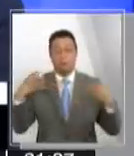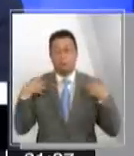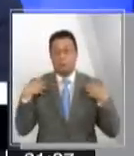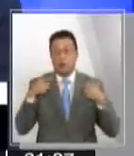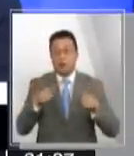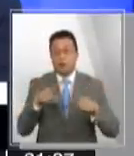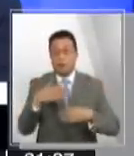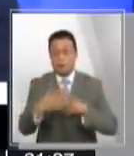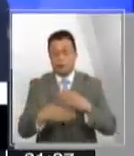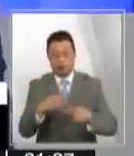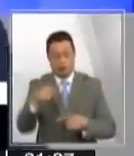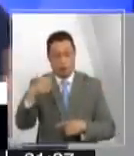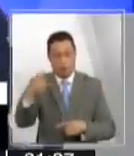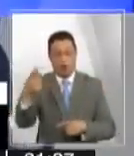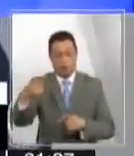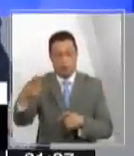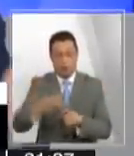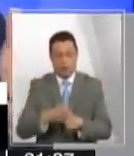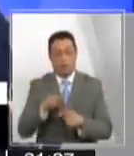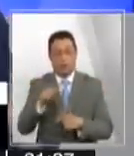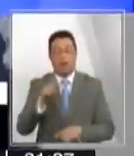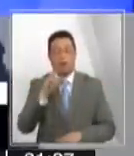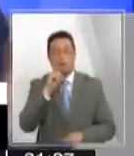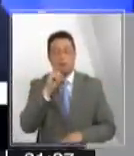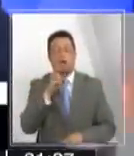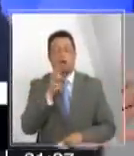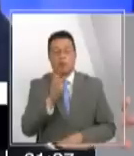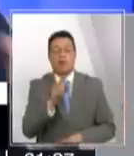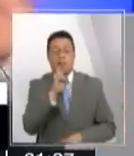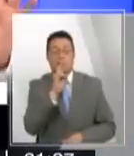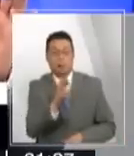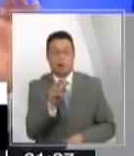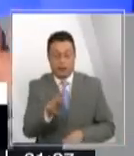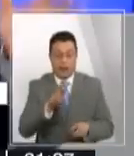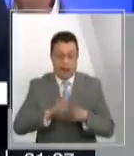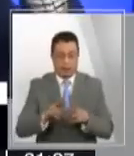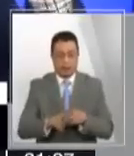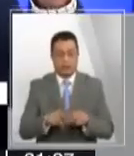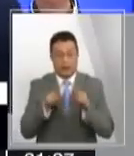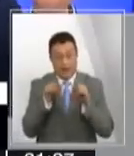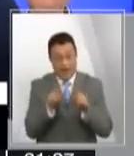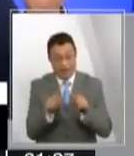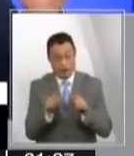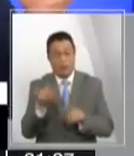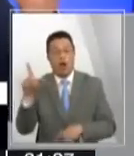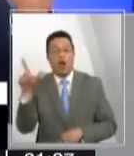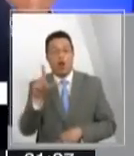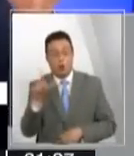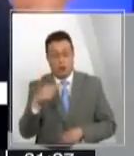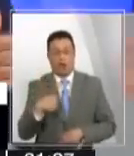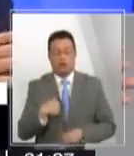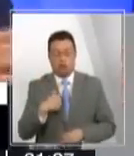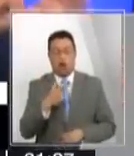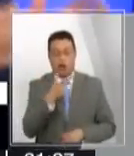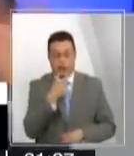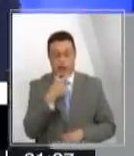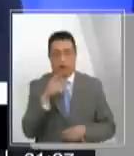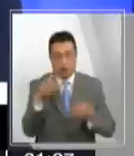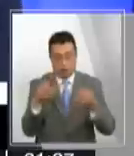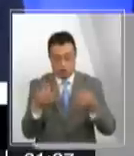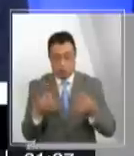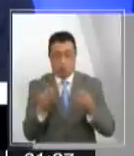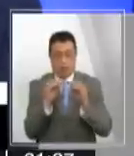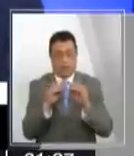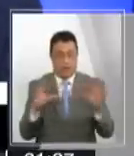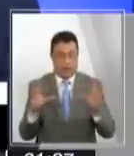en los próximos meses son quienes van a deber responder de que esto se corrija. Y en eso, el lunes yo quisiera cuentas claras, primero.